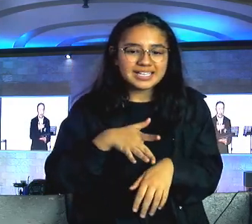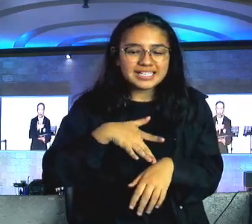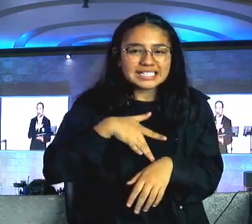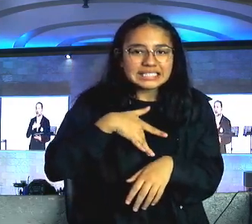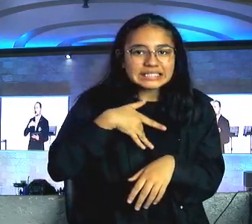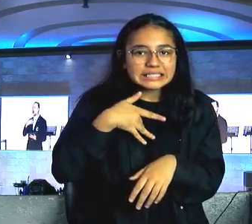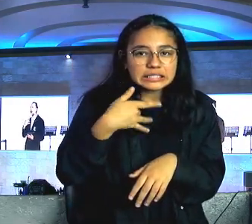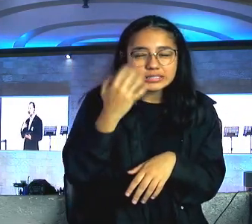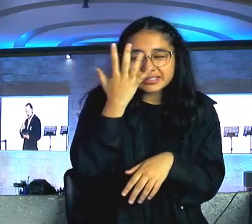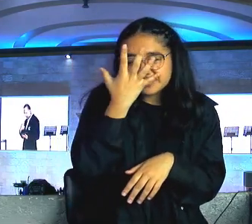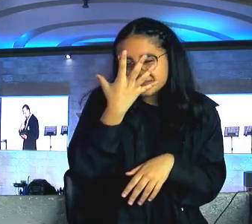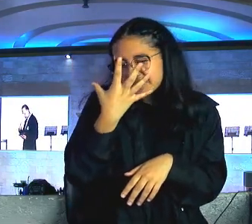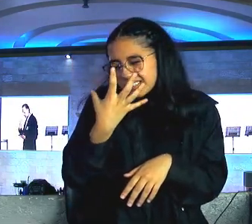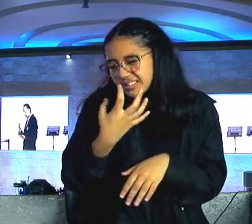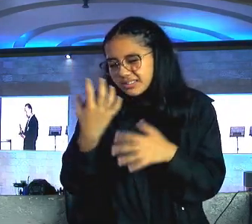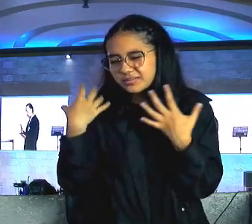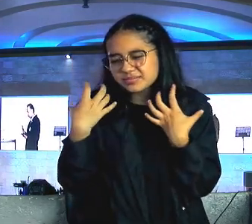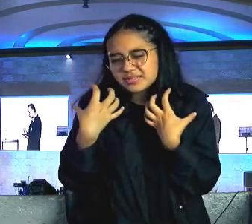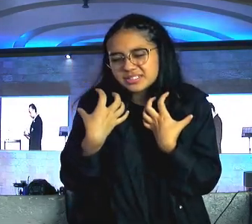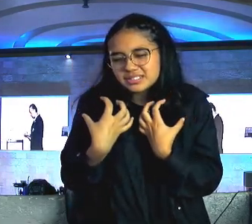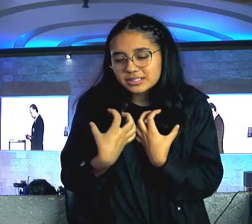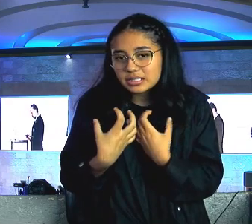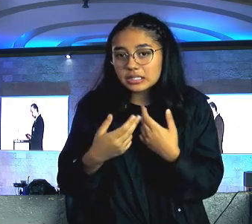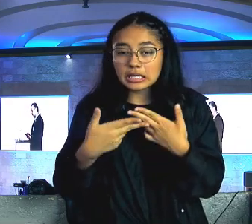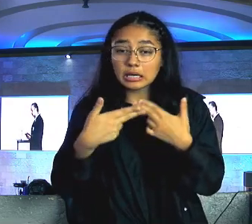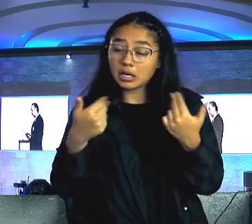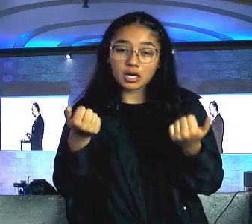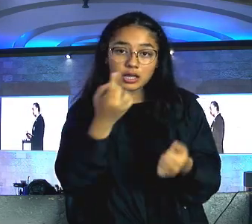pena, un pesar que a nadie le comunicas,